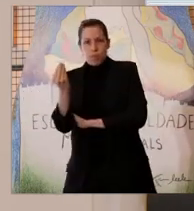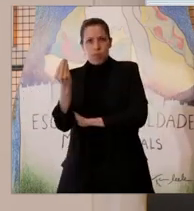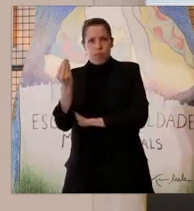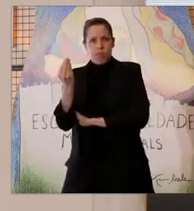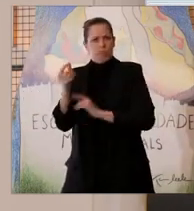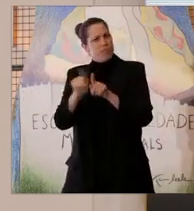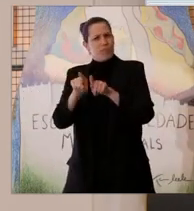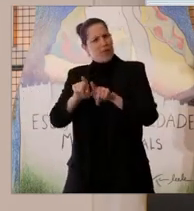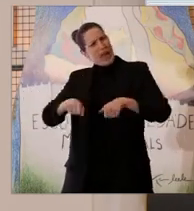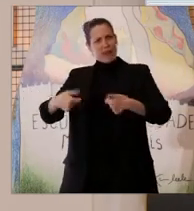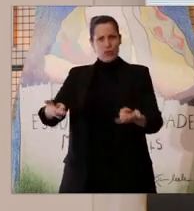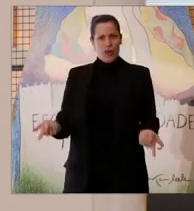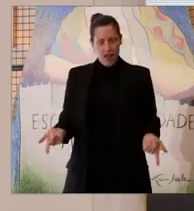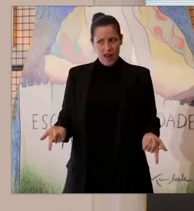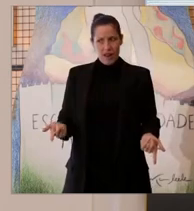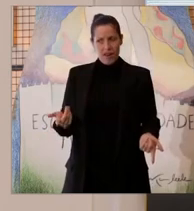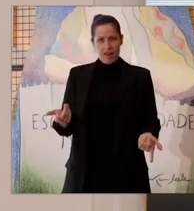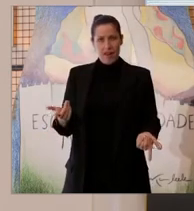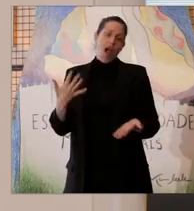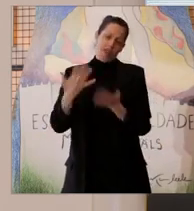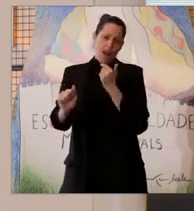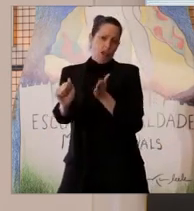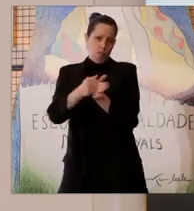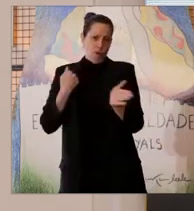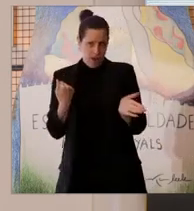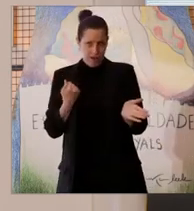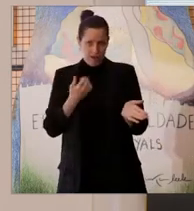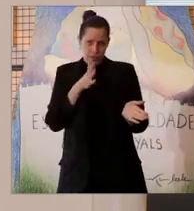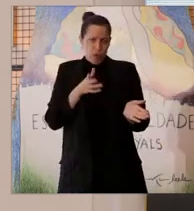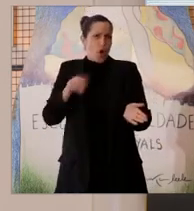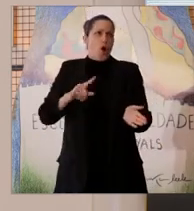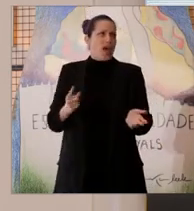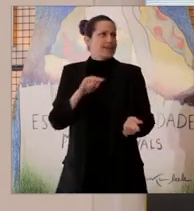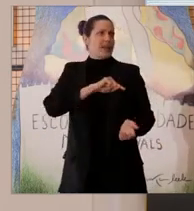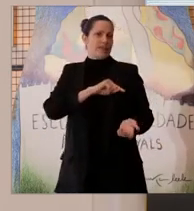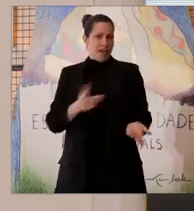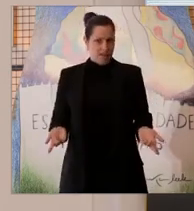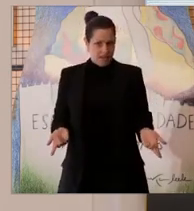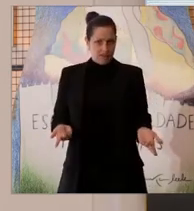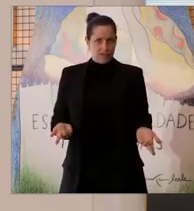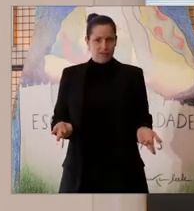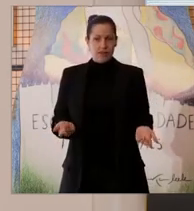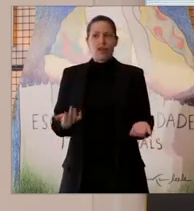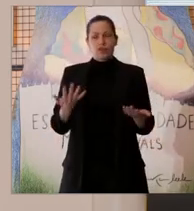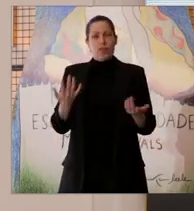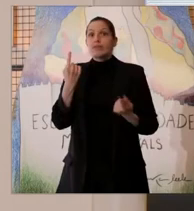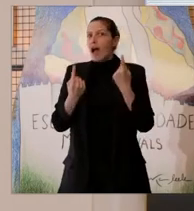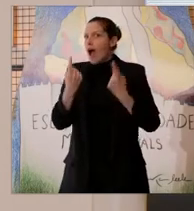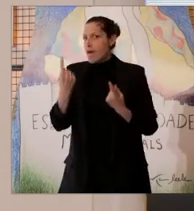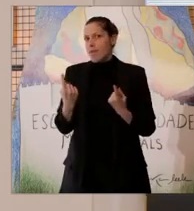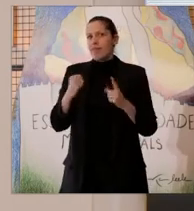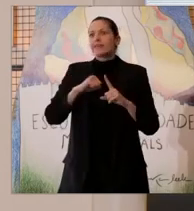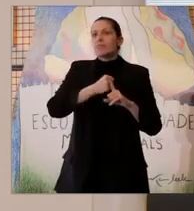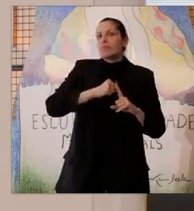porque estaba señalado pero antes que hablábamos de ese comité de ética o de ese muchas veces esa presión se ejerce así desde los propios medios